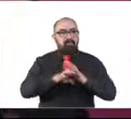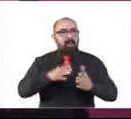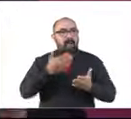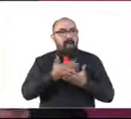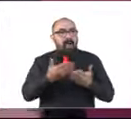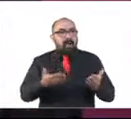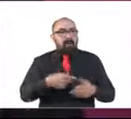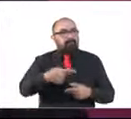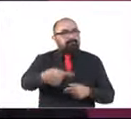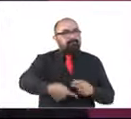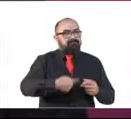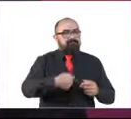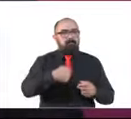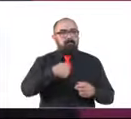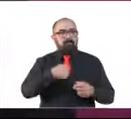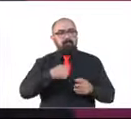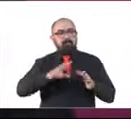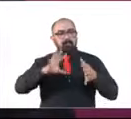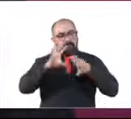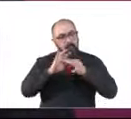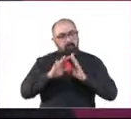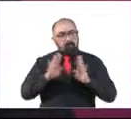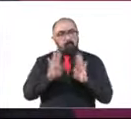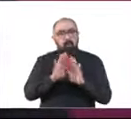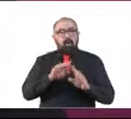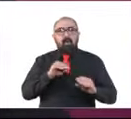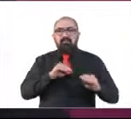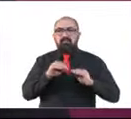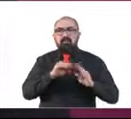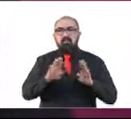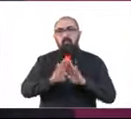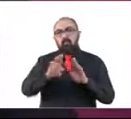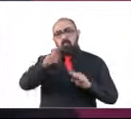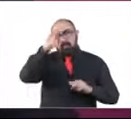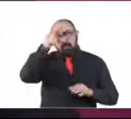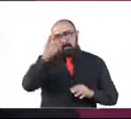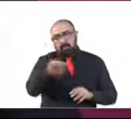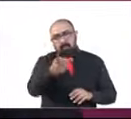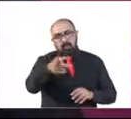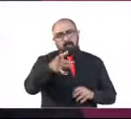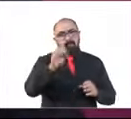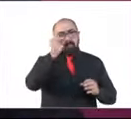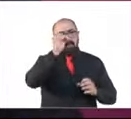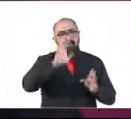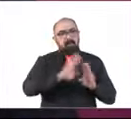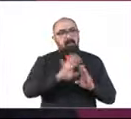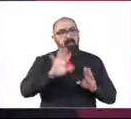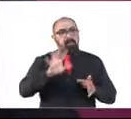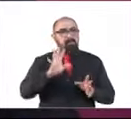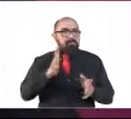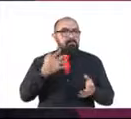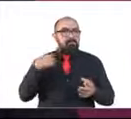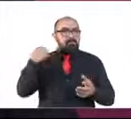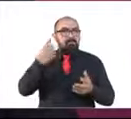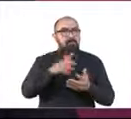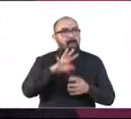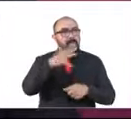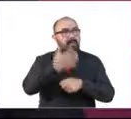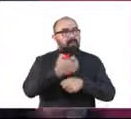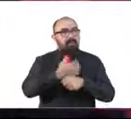podemos pensar para seguir mejorando la calidad del aire. Y si uno ya vamos en el quinto pro aire, ¿no? Si